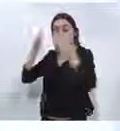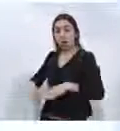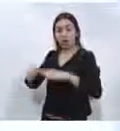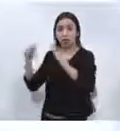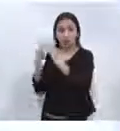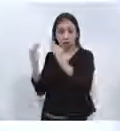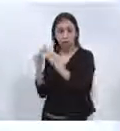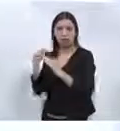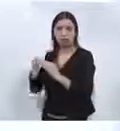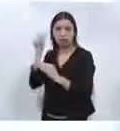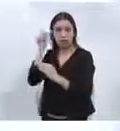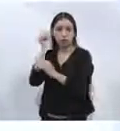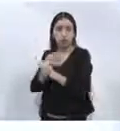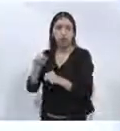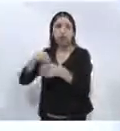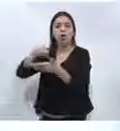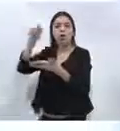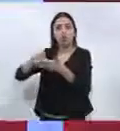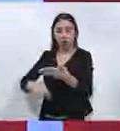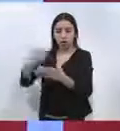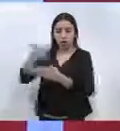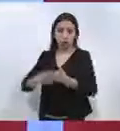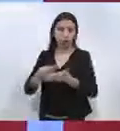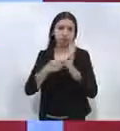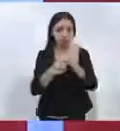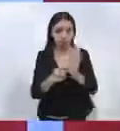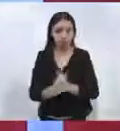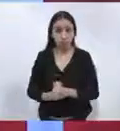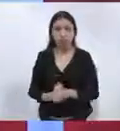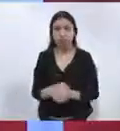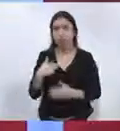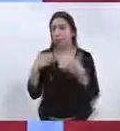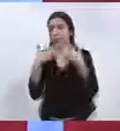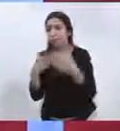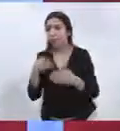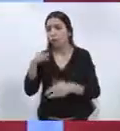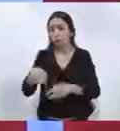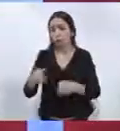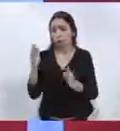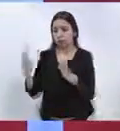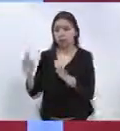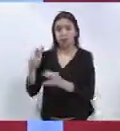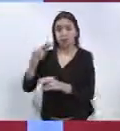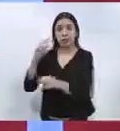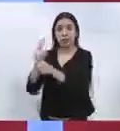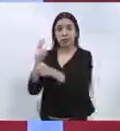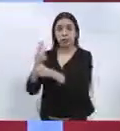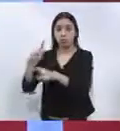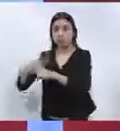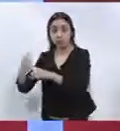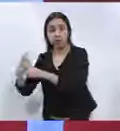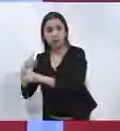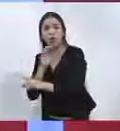uh-huh, presentan los contratos, ¿verdad? En este segundo semestre, ¿cuánto tienen disponible dentro de lo que es también las líneas